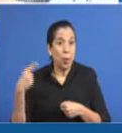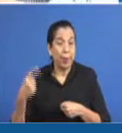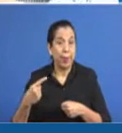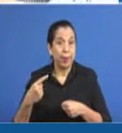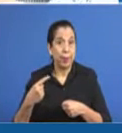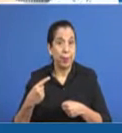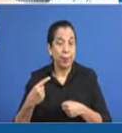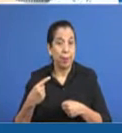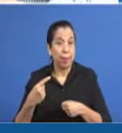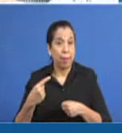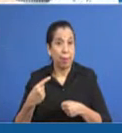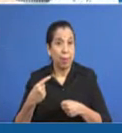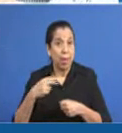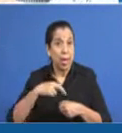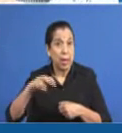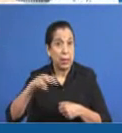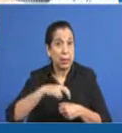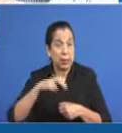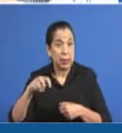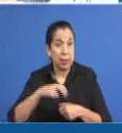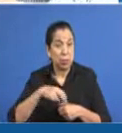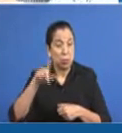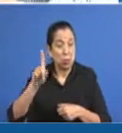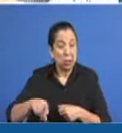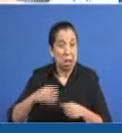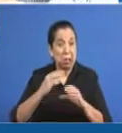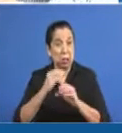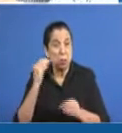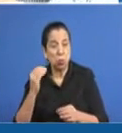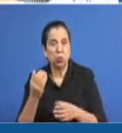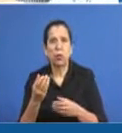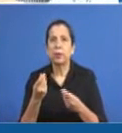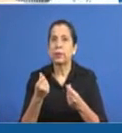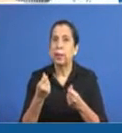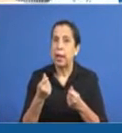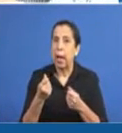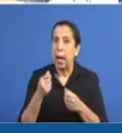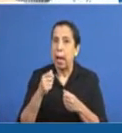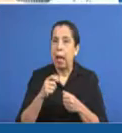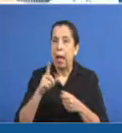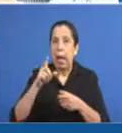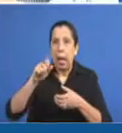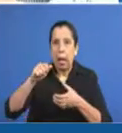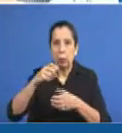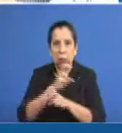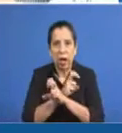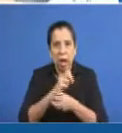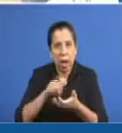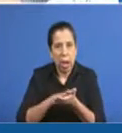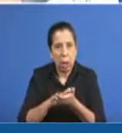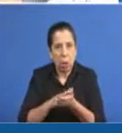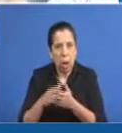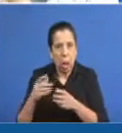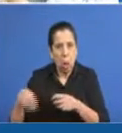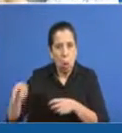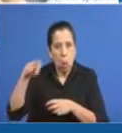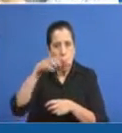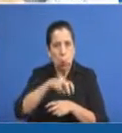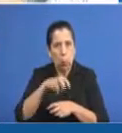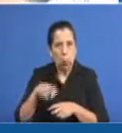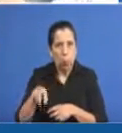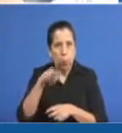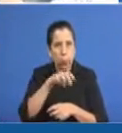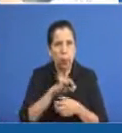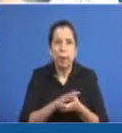transporte selectivo y colectivo se tenga gel alcoholado para las personas que se suben, se tenga algún tipo